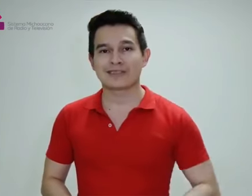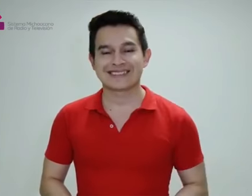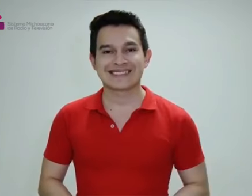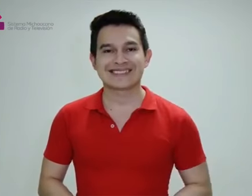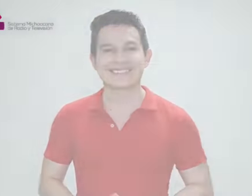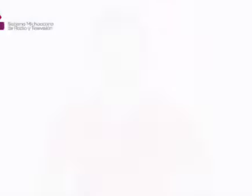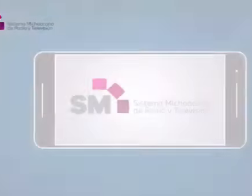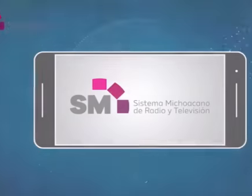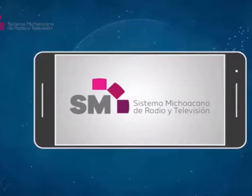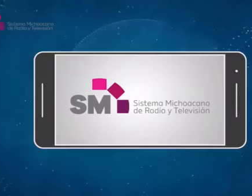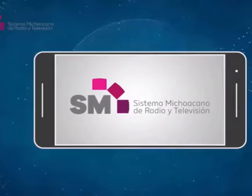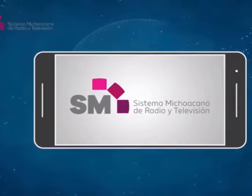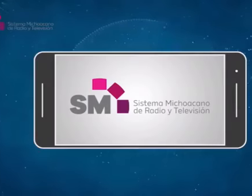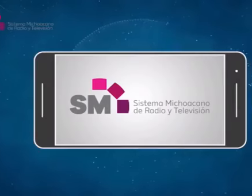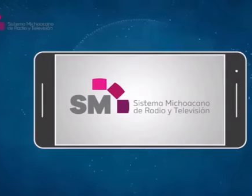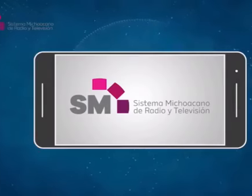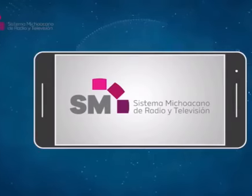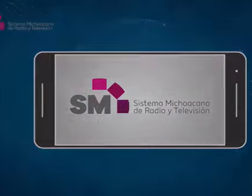contigo.